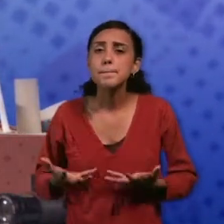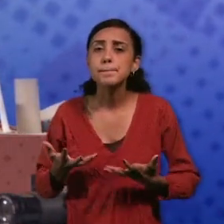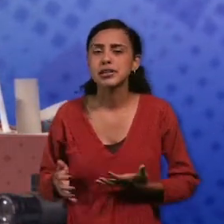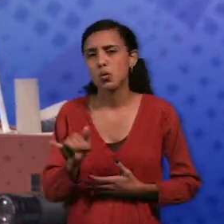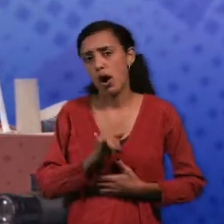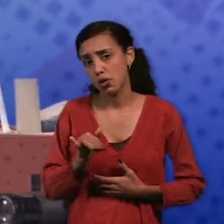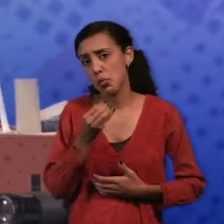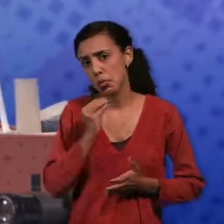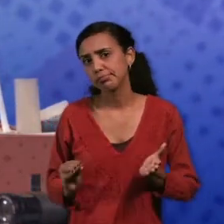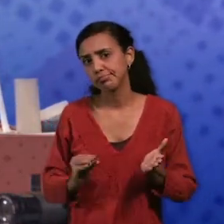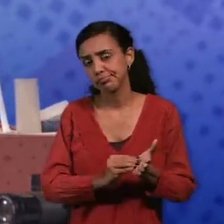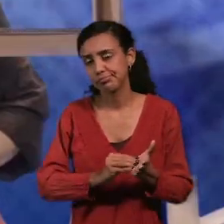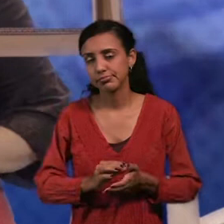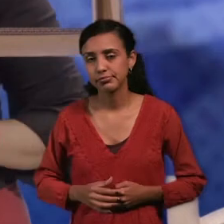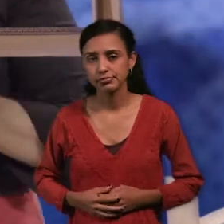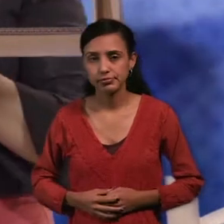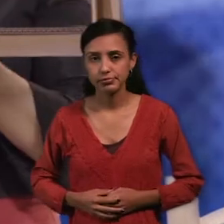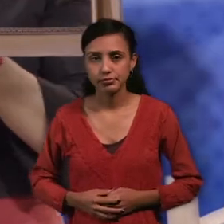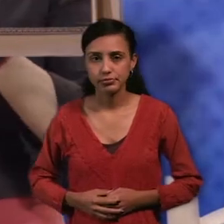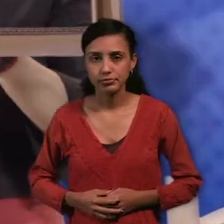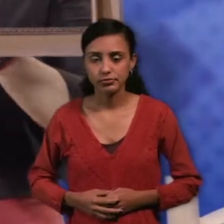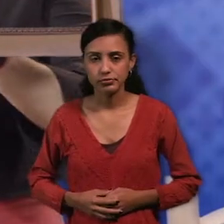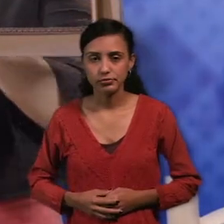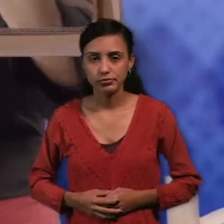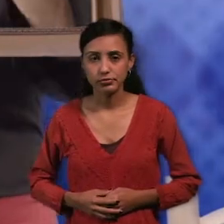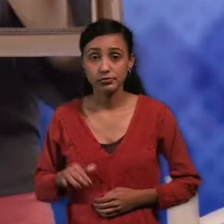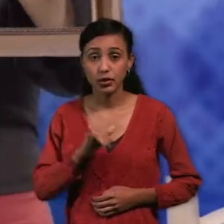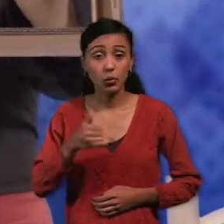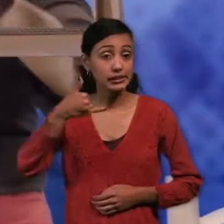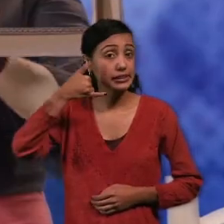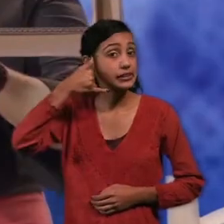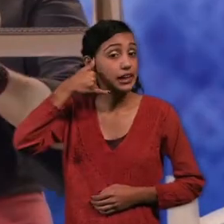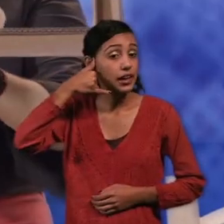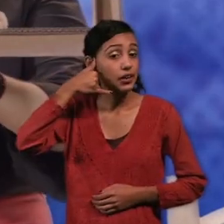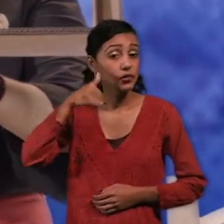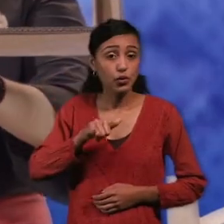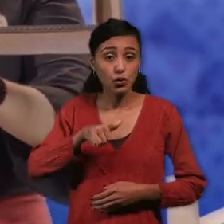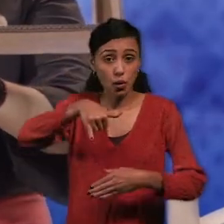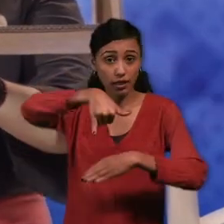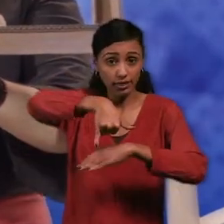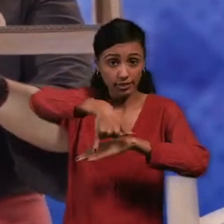de los trípodes que construimos. Y tenemos la opción de colocar el teléfono en esta posición,